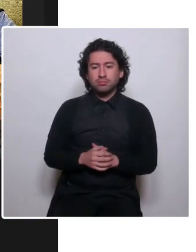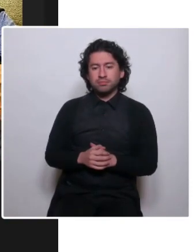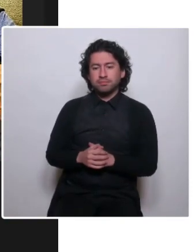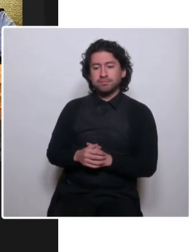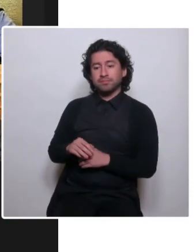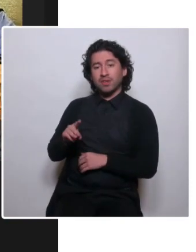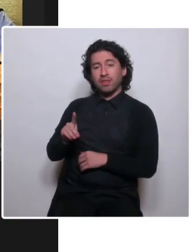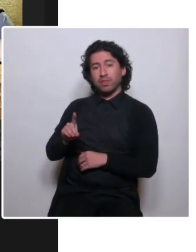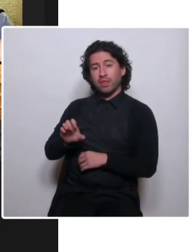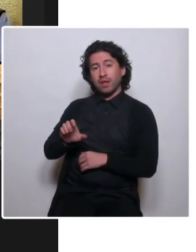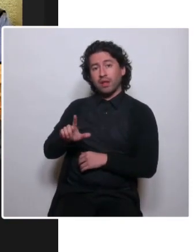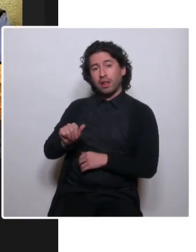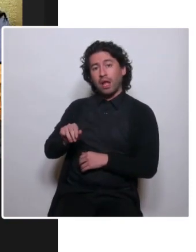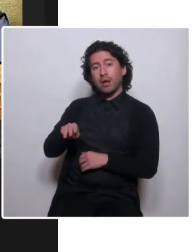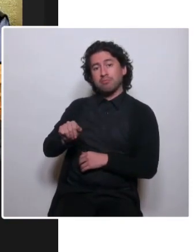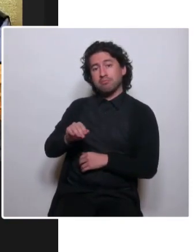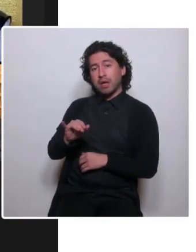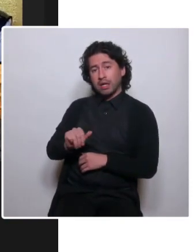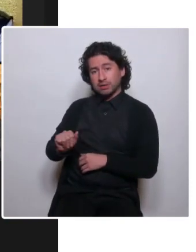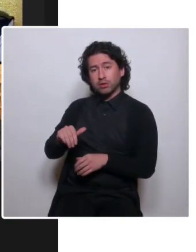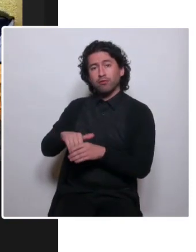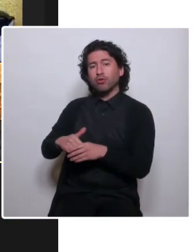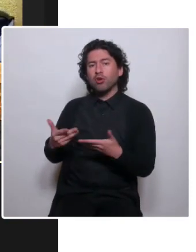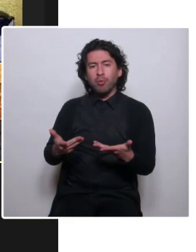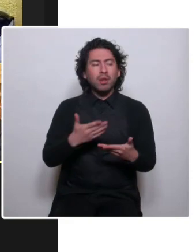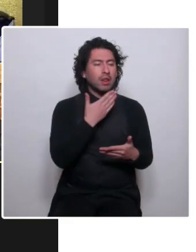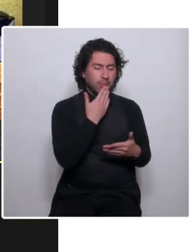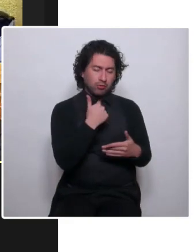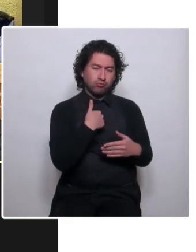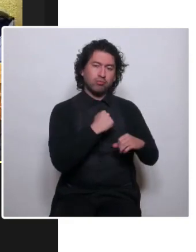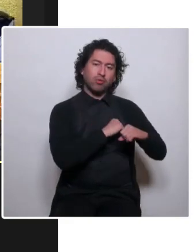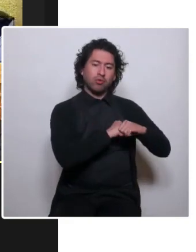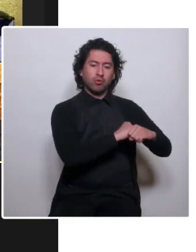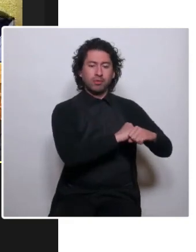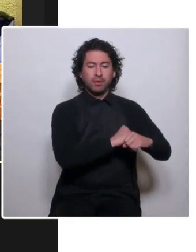Señor de la Maza, ¿cómo vota? En contra también, señor secretario.